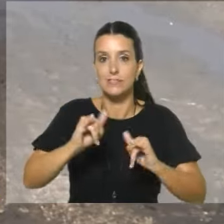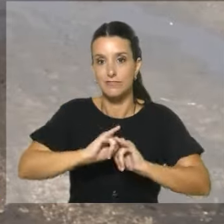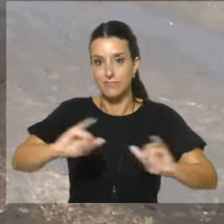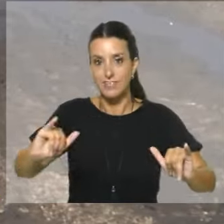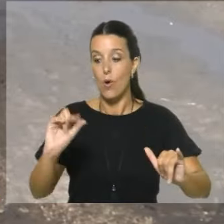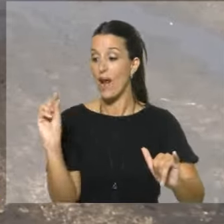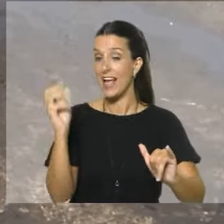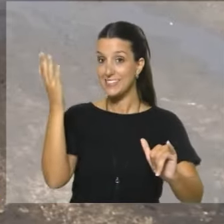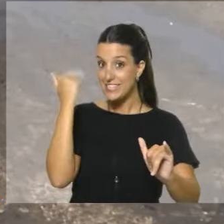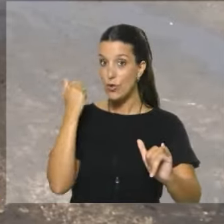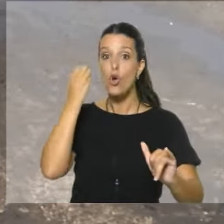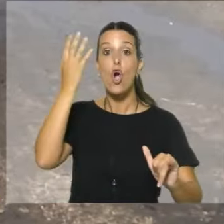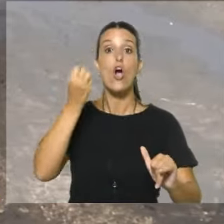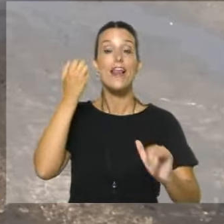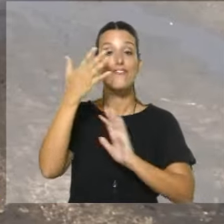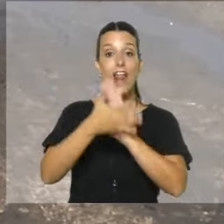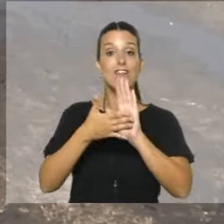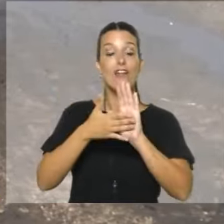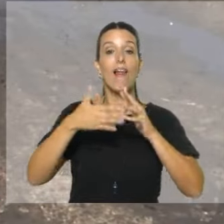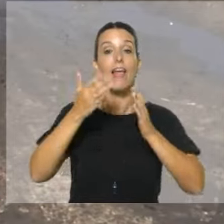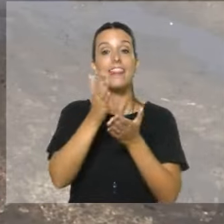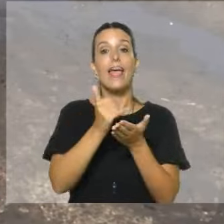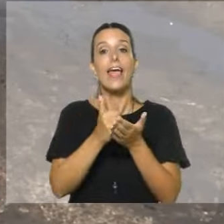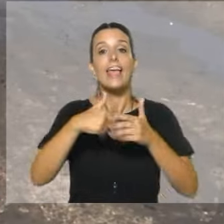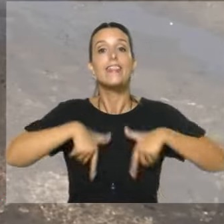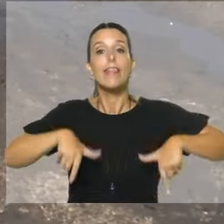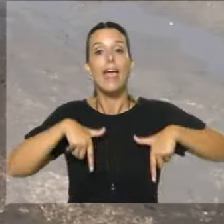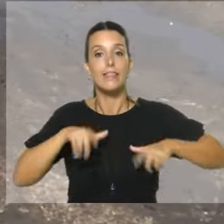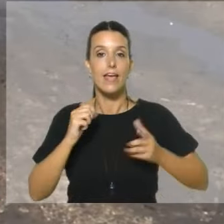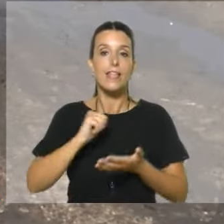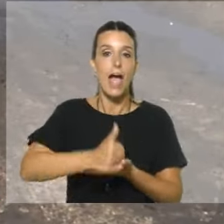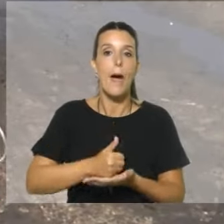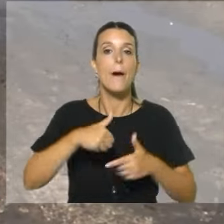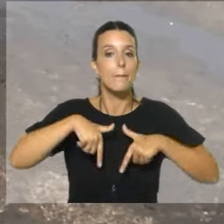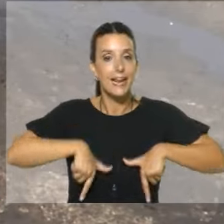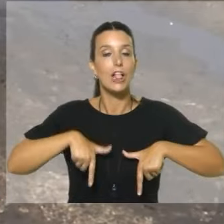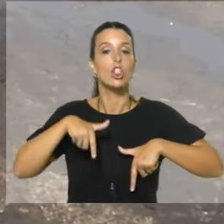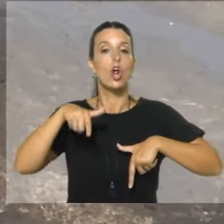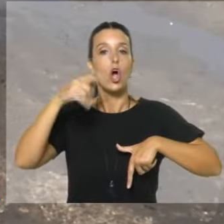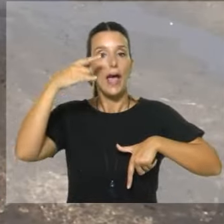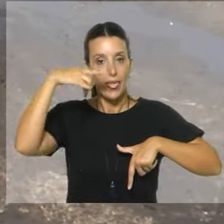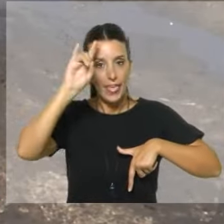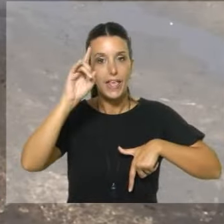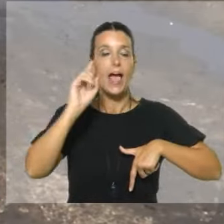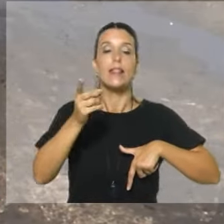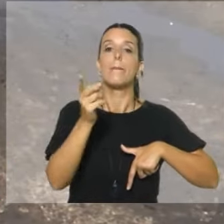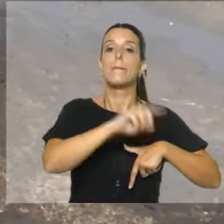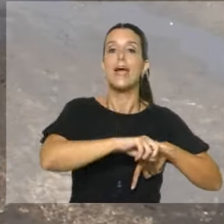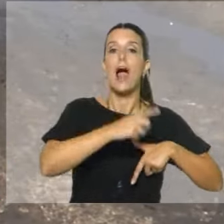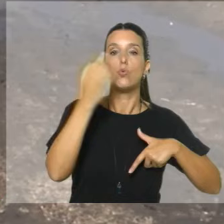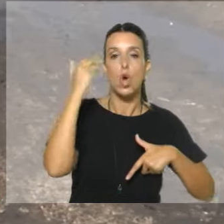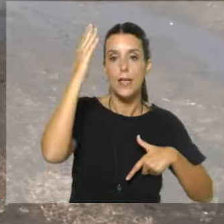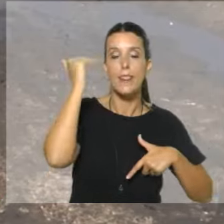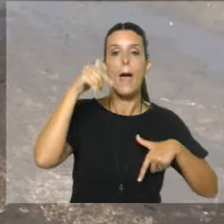Hasta hace un rato se estuvo desarrollando el Congreso Nacional de Intendentes con la presencia del ministro Matos de Ganadería, también con autoridades del Ministerio